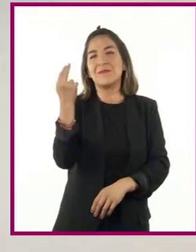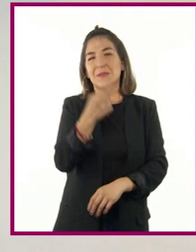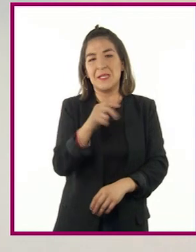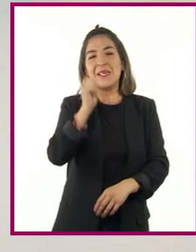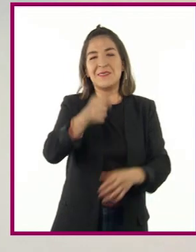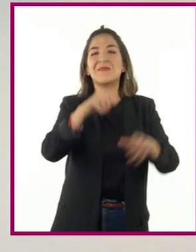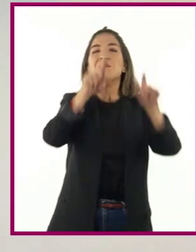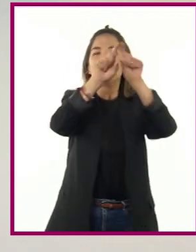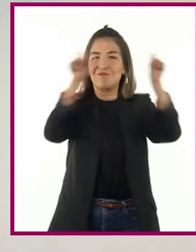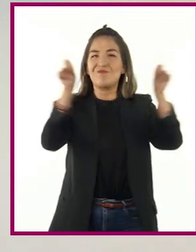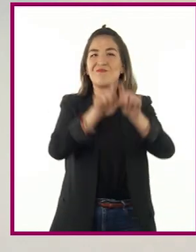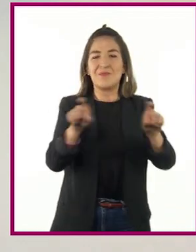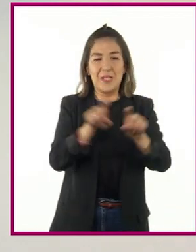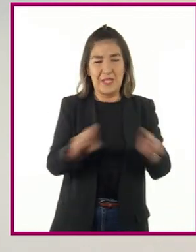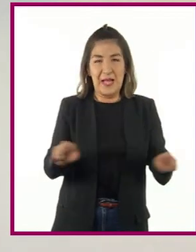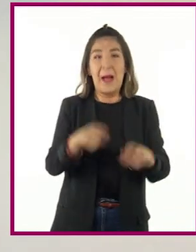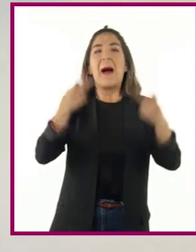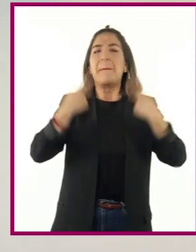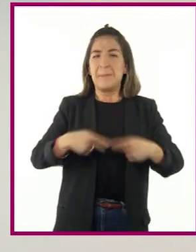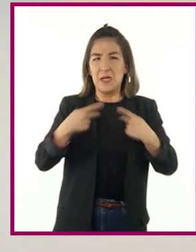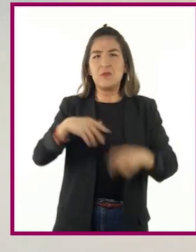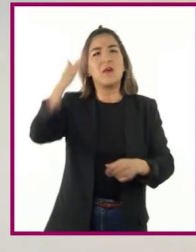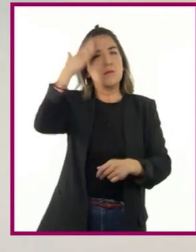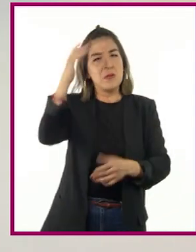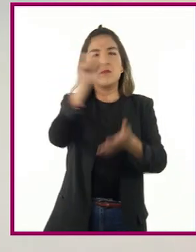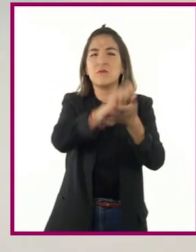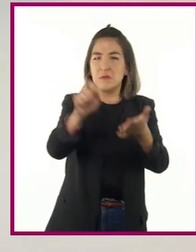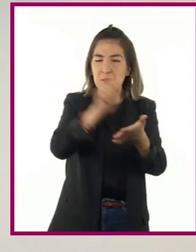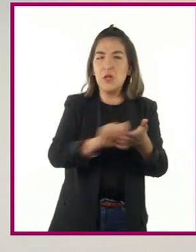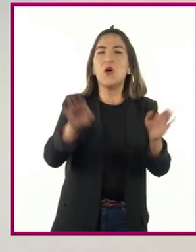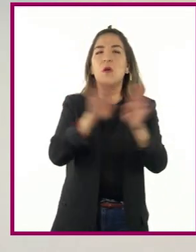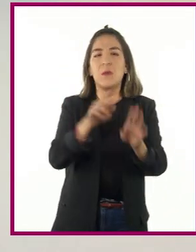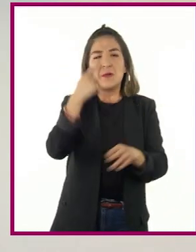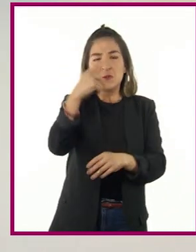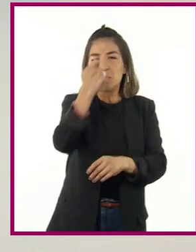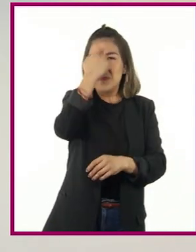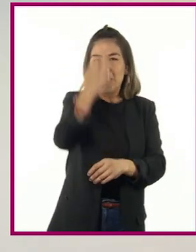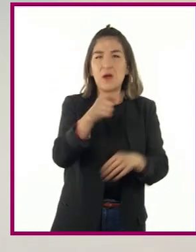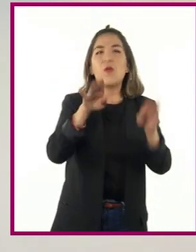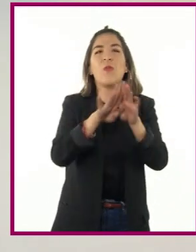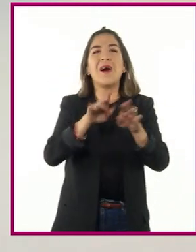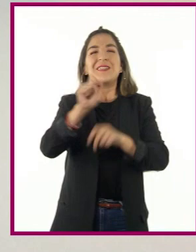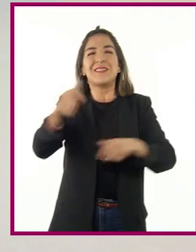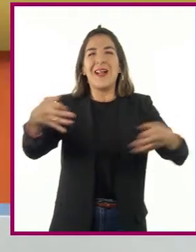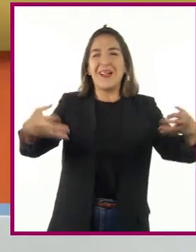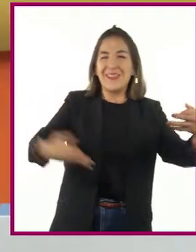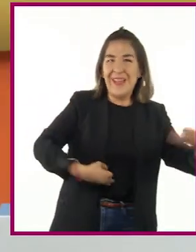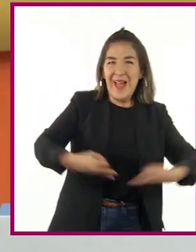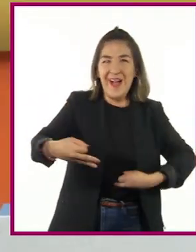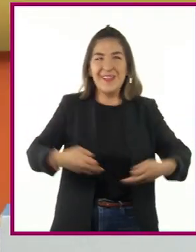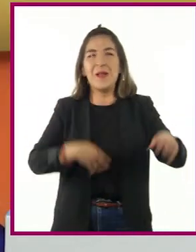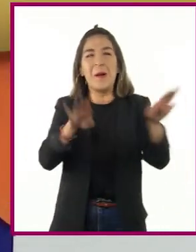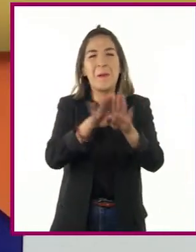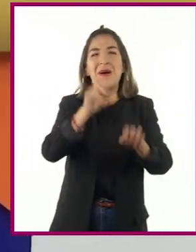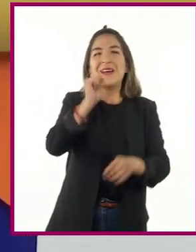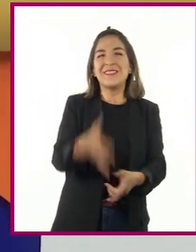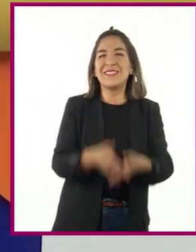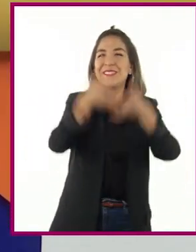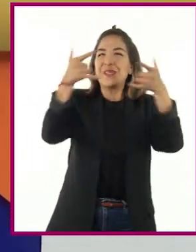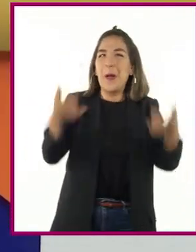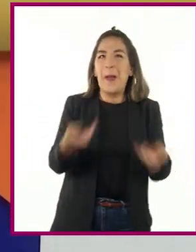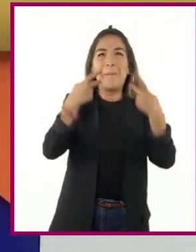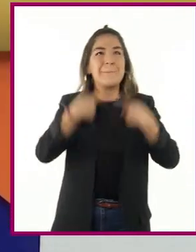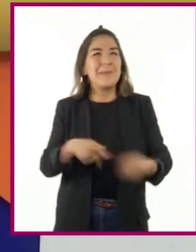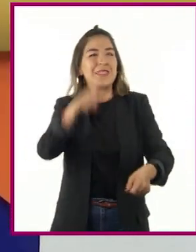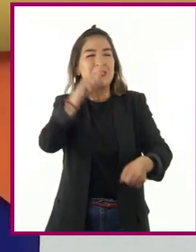cuartillas. Hay autores que escriben textos autobiográficos a manera de ficción, es decir, como si hablaran de un